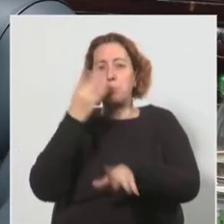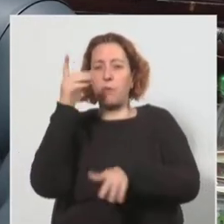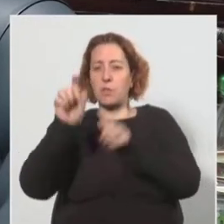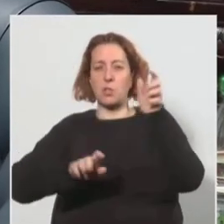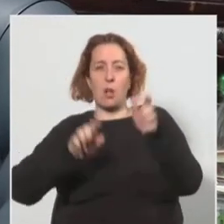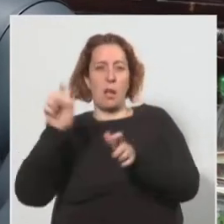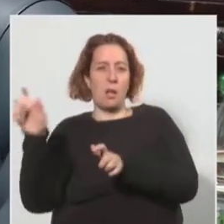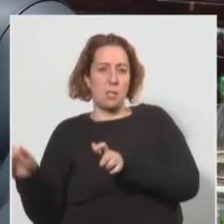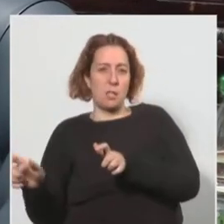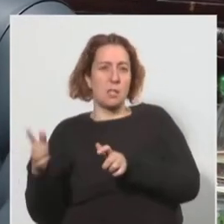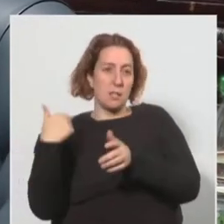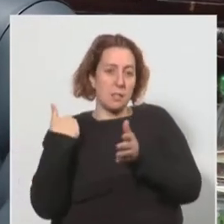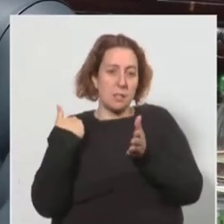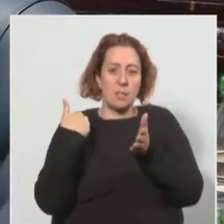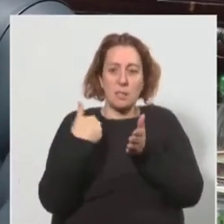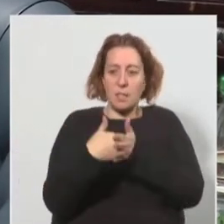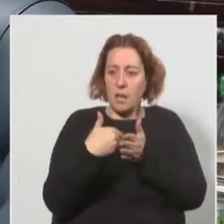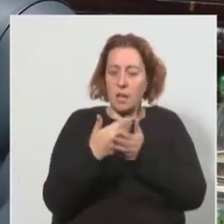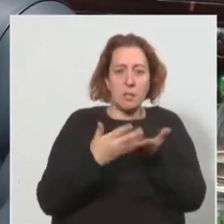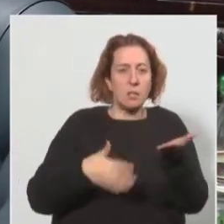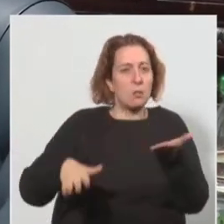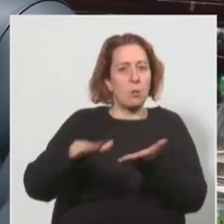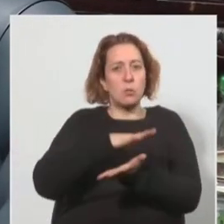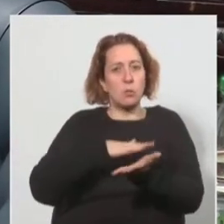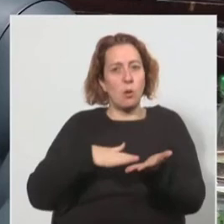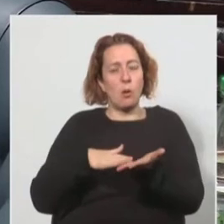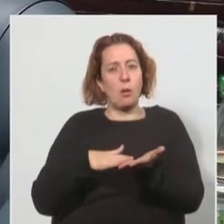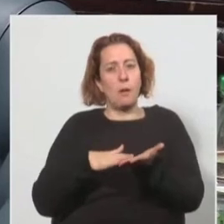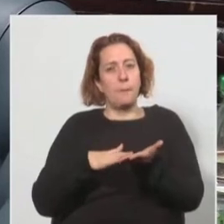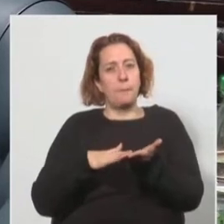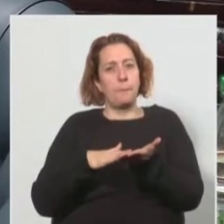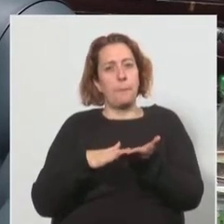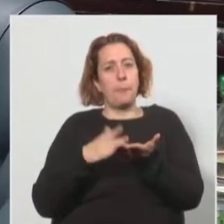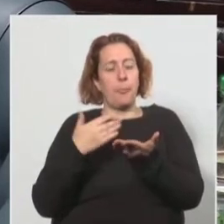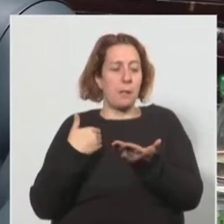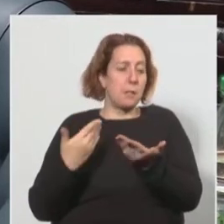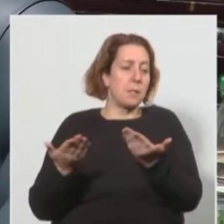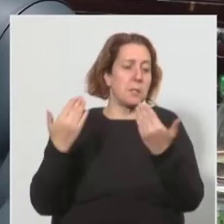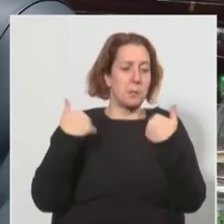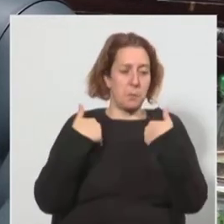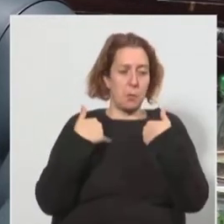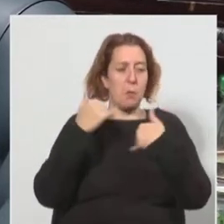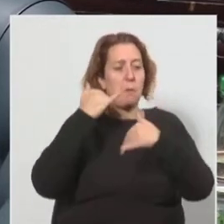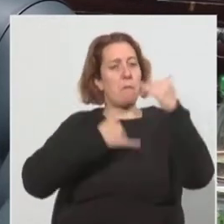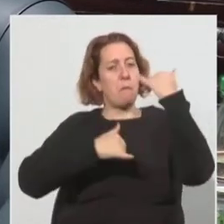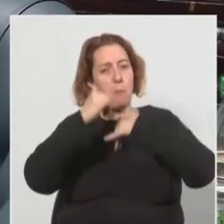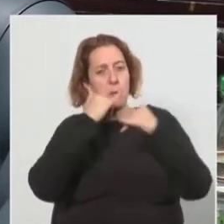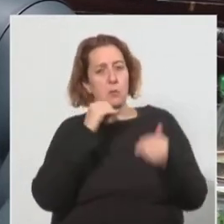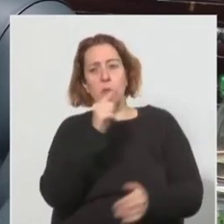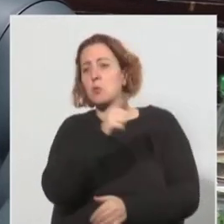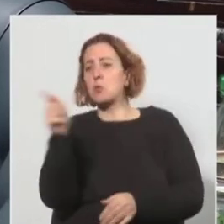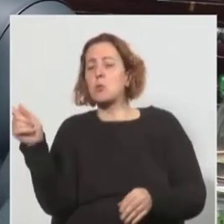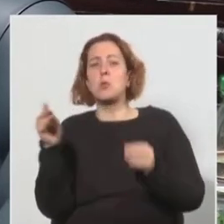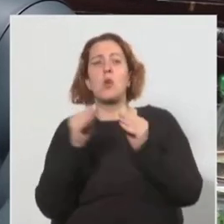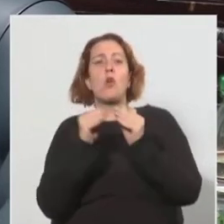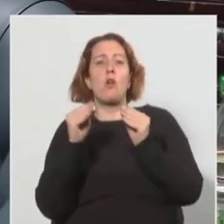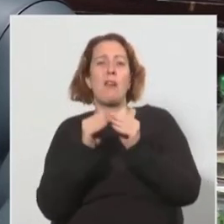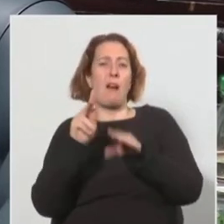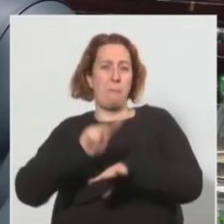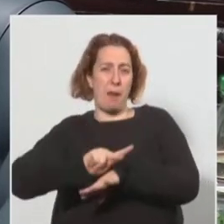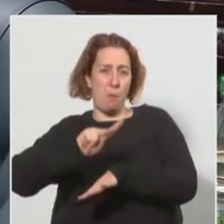que, estando cerca de la situación y habiendo recibido información de sus colegas